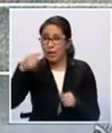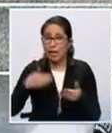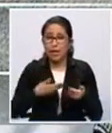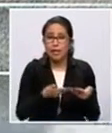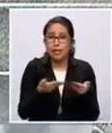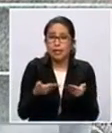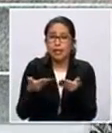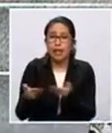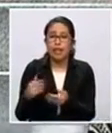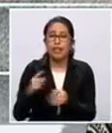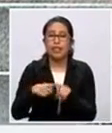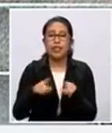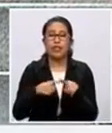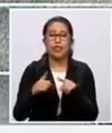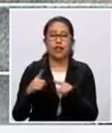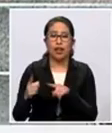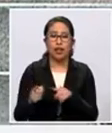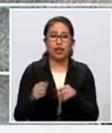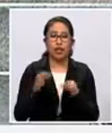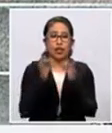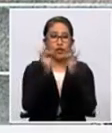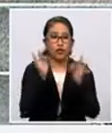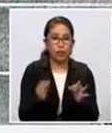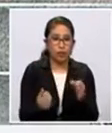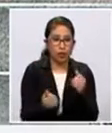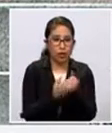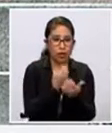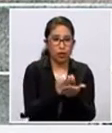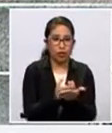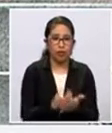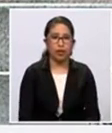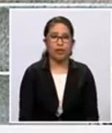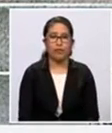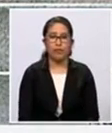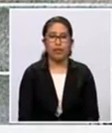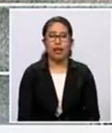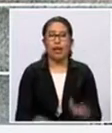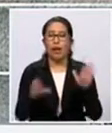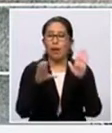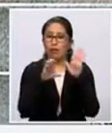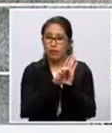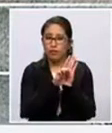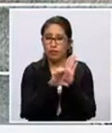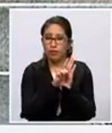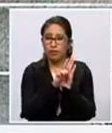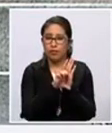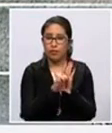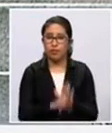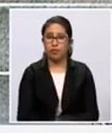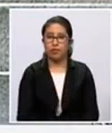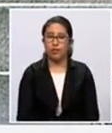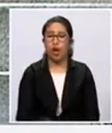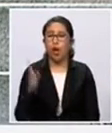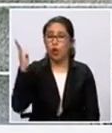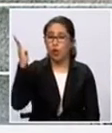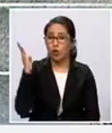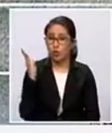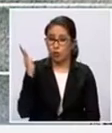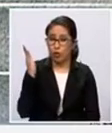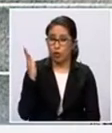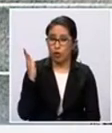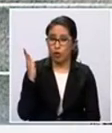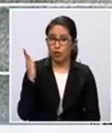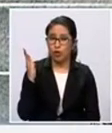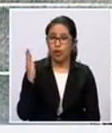recurrir a estos recursos. Para tranquilidad, por ejemplo, una buena parte de los bonos se está negociando con